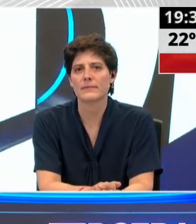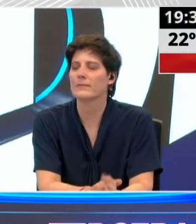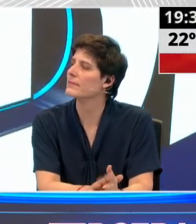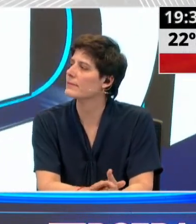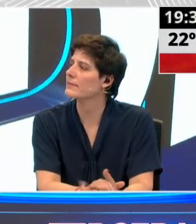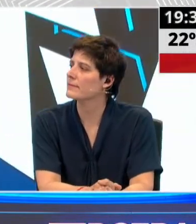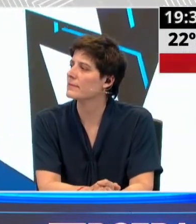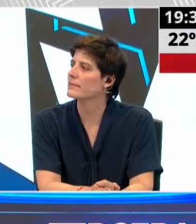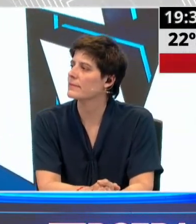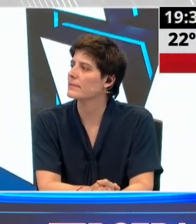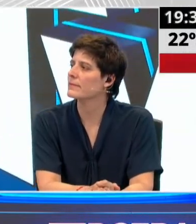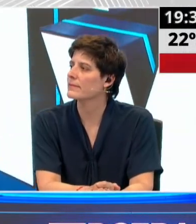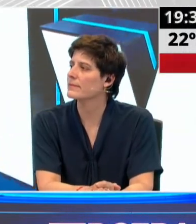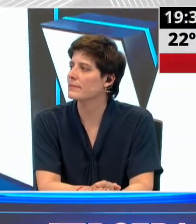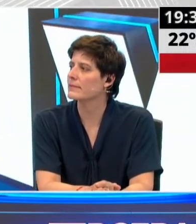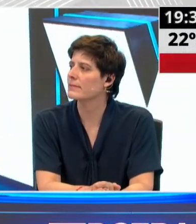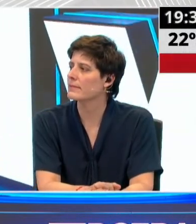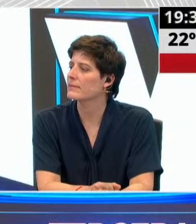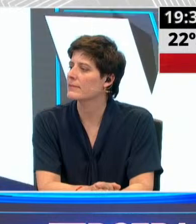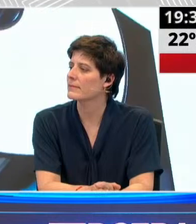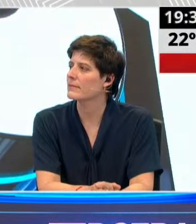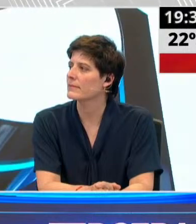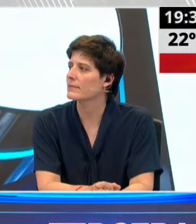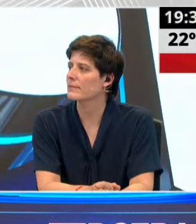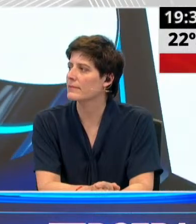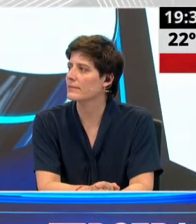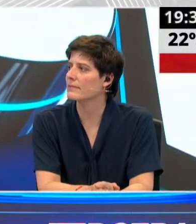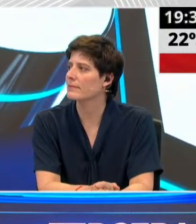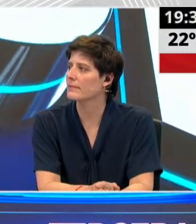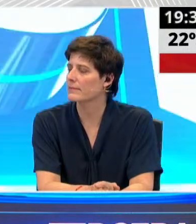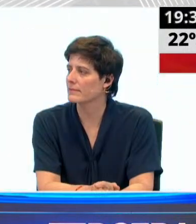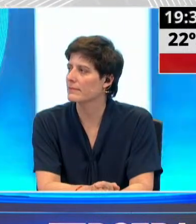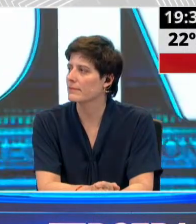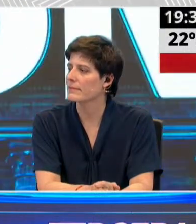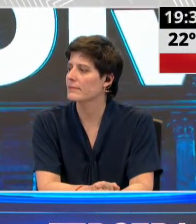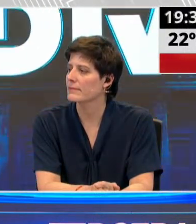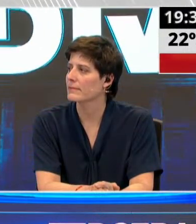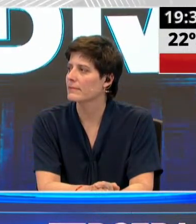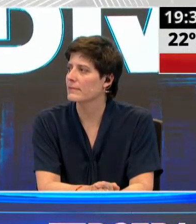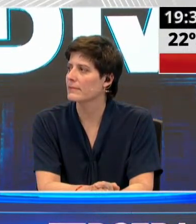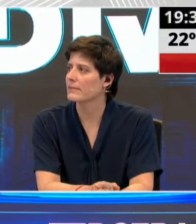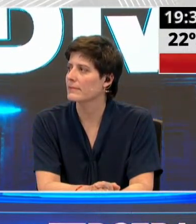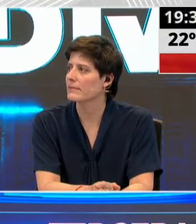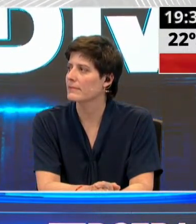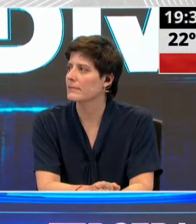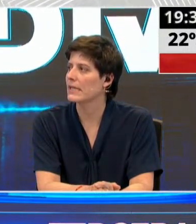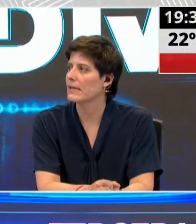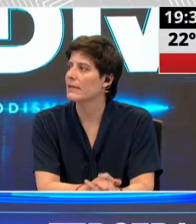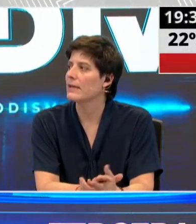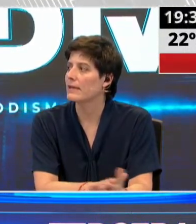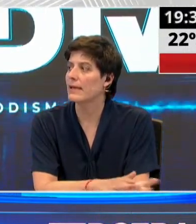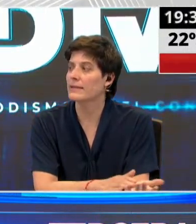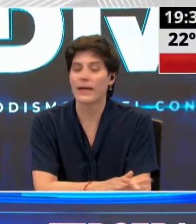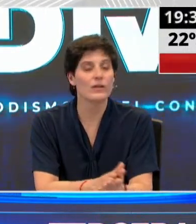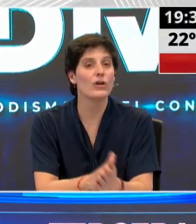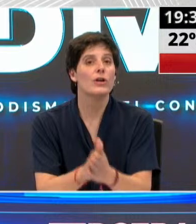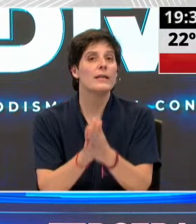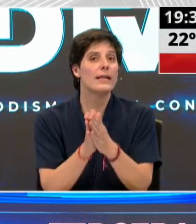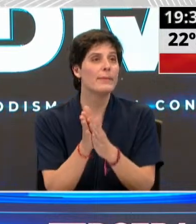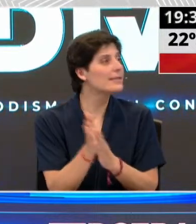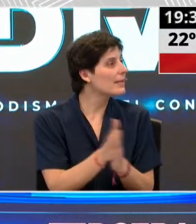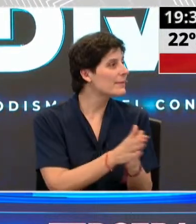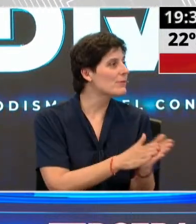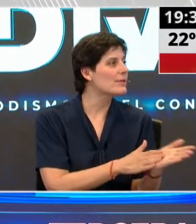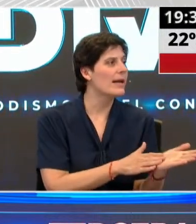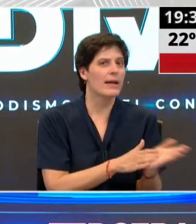para evitar este tipo de errores de diagnóstico que muchas veces interpelan al cuerpo médico que interviene. Exacto.